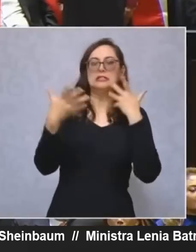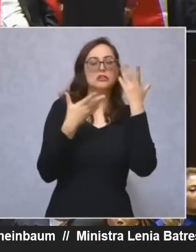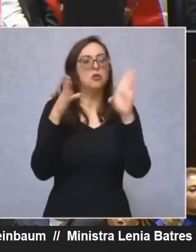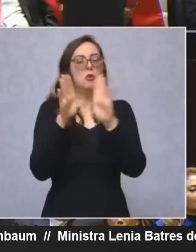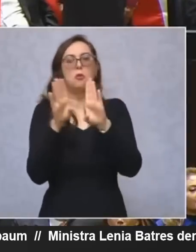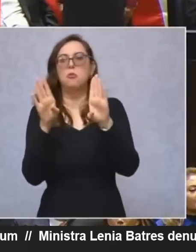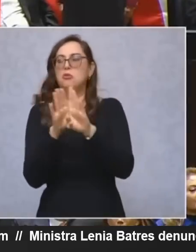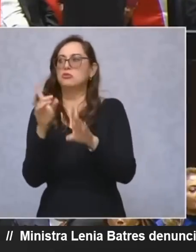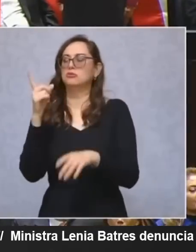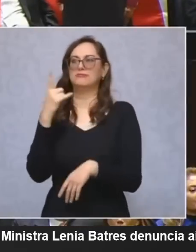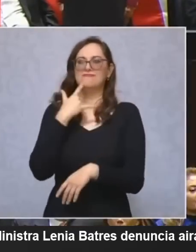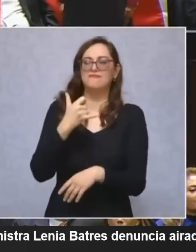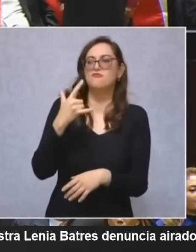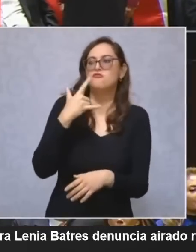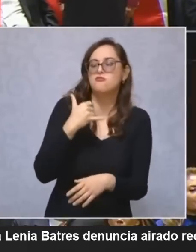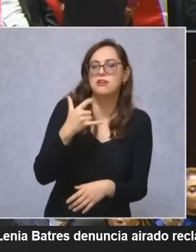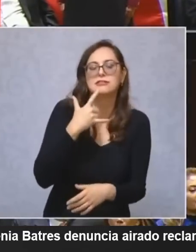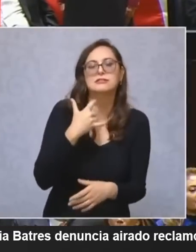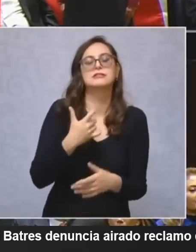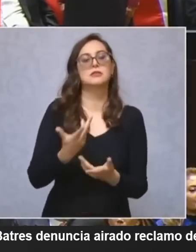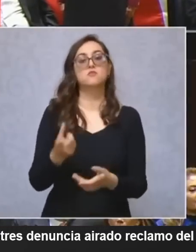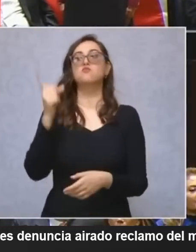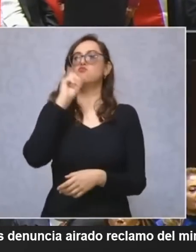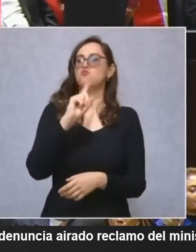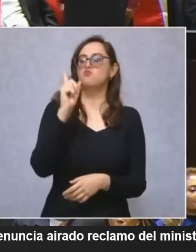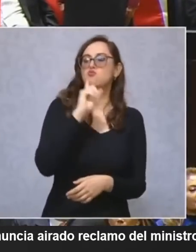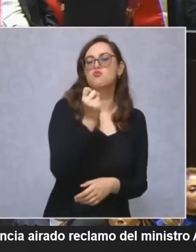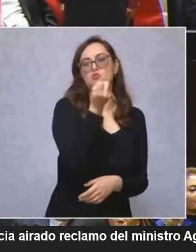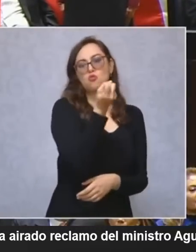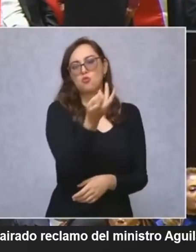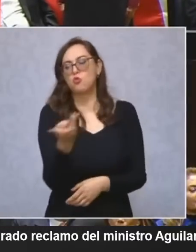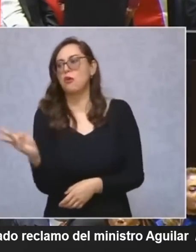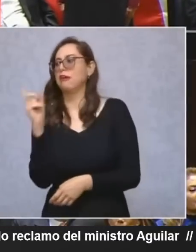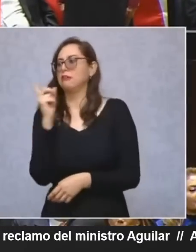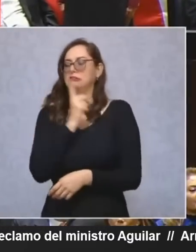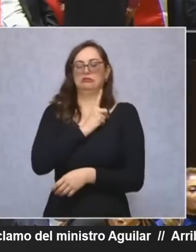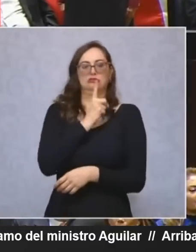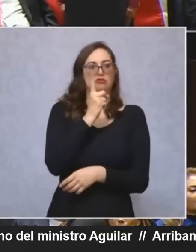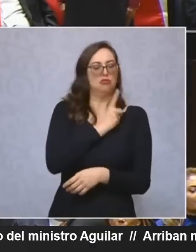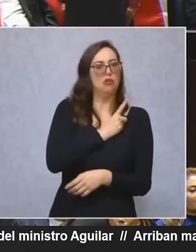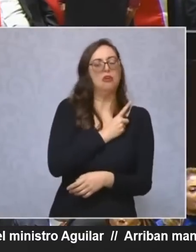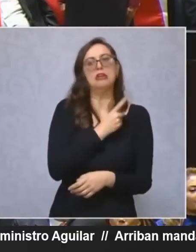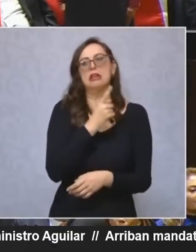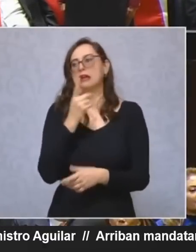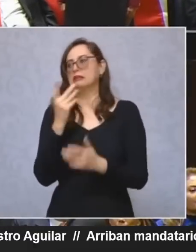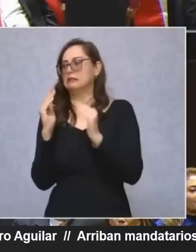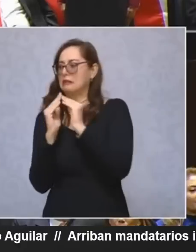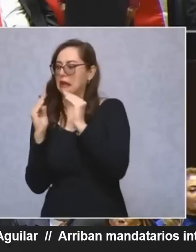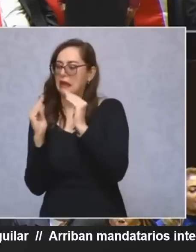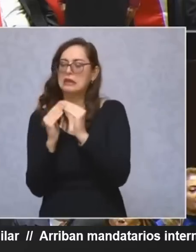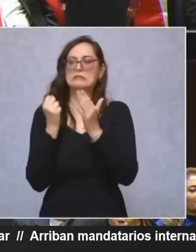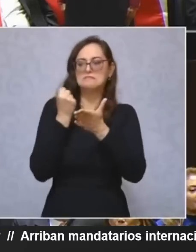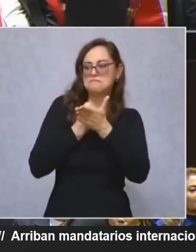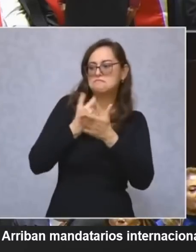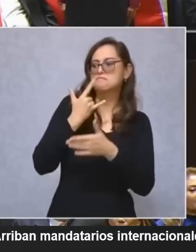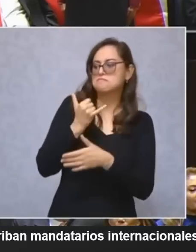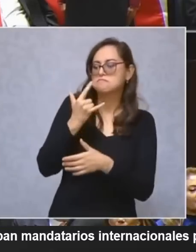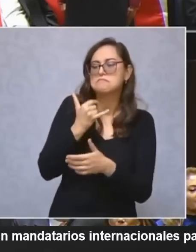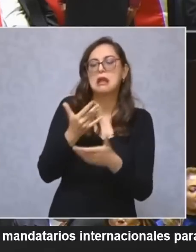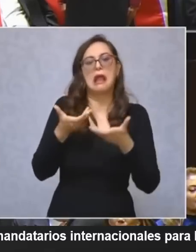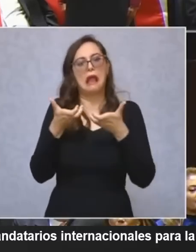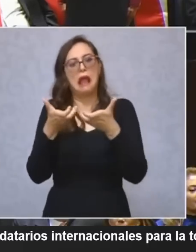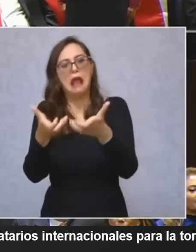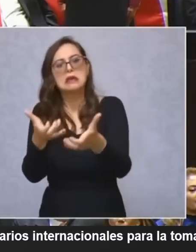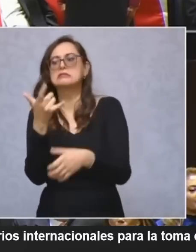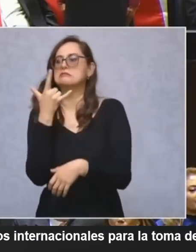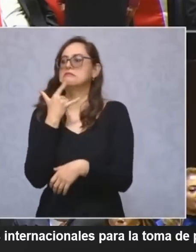fuertes. A las mujeres anónimas, las heroínas anónimas, que desde su hogar, las calles o